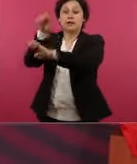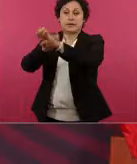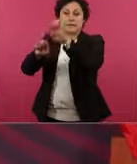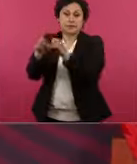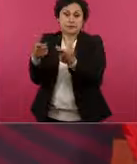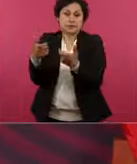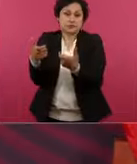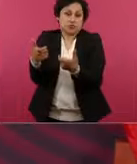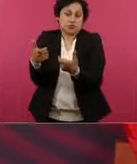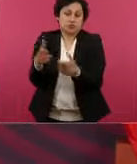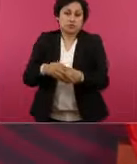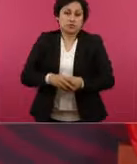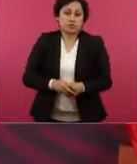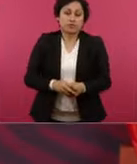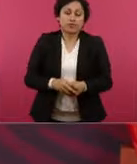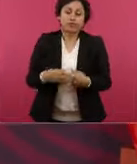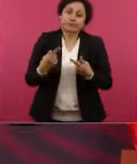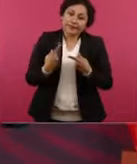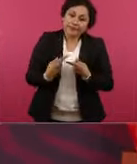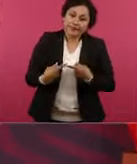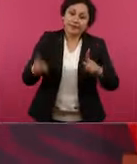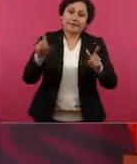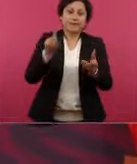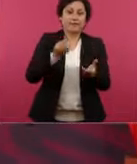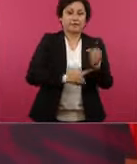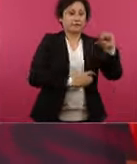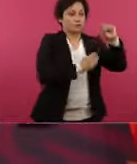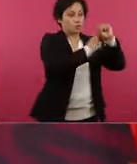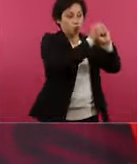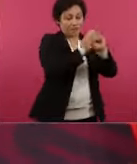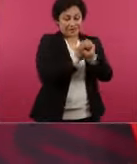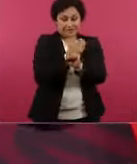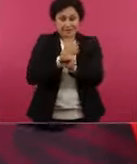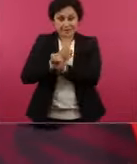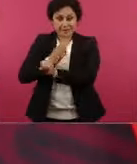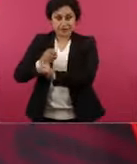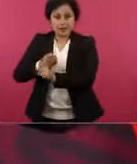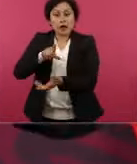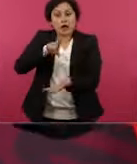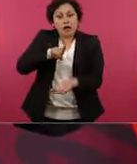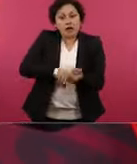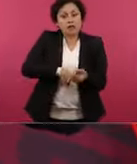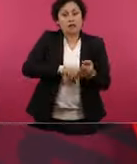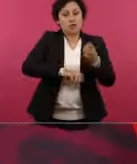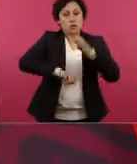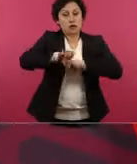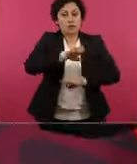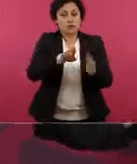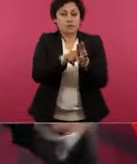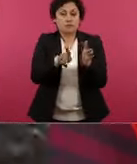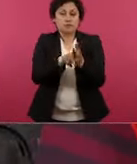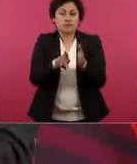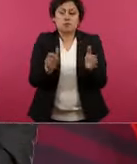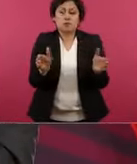No sucede esto en los estados, donde si son empresas periodísticas, pues son